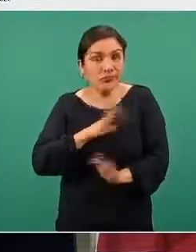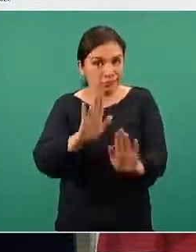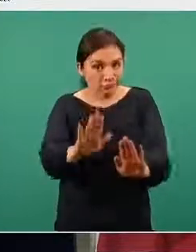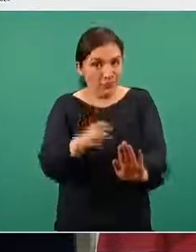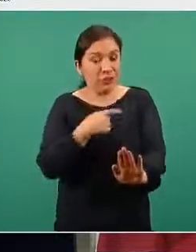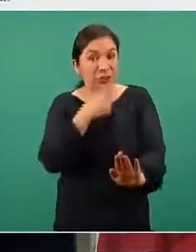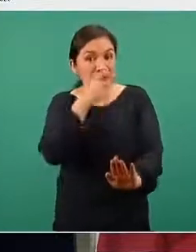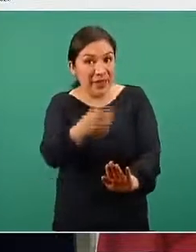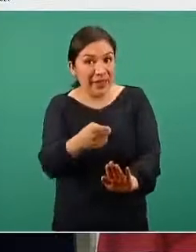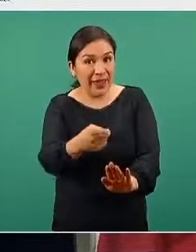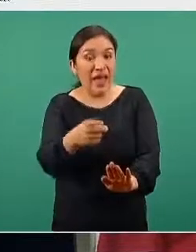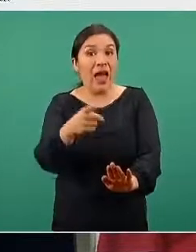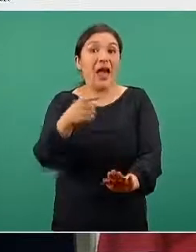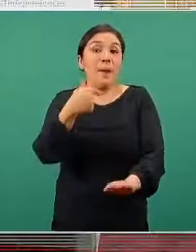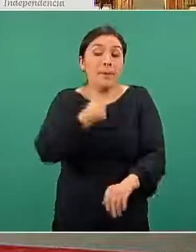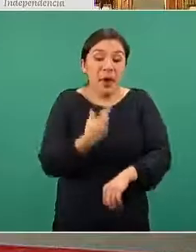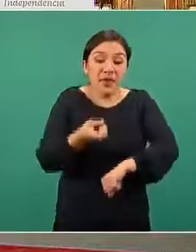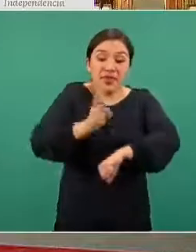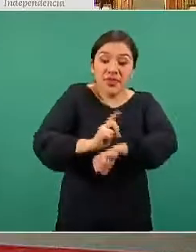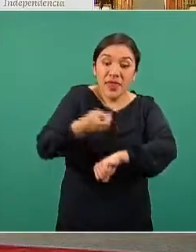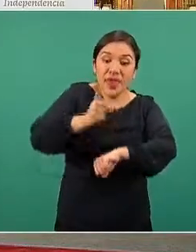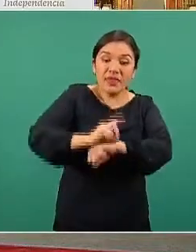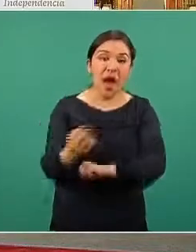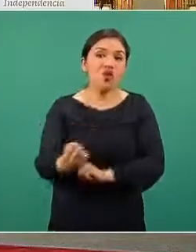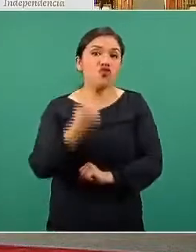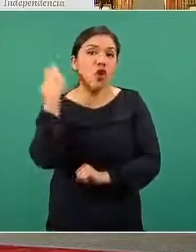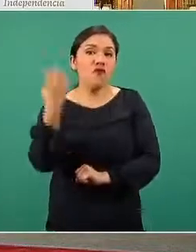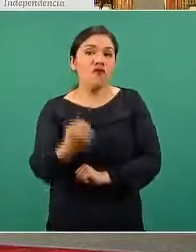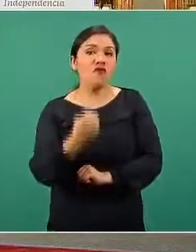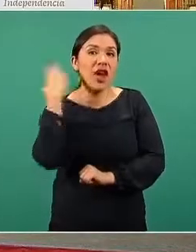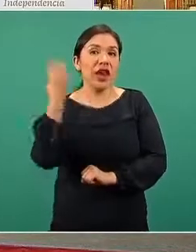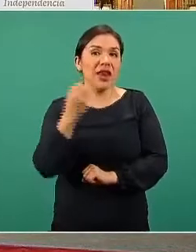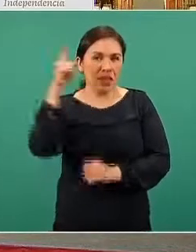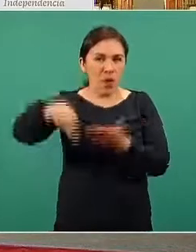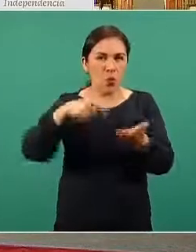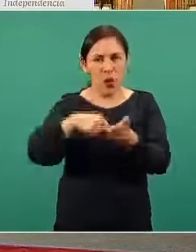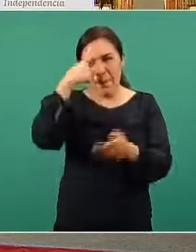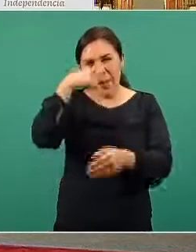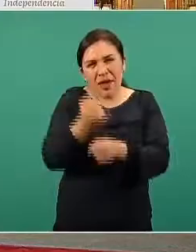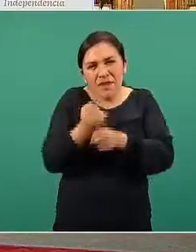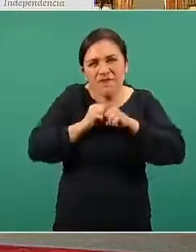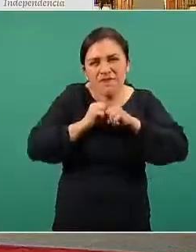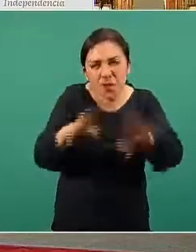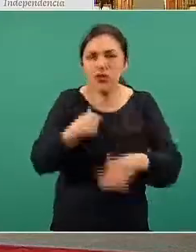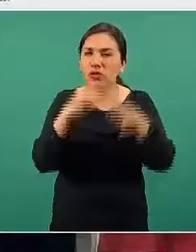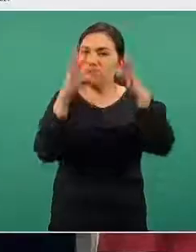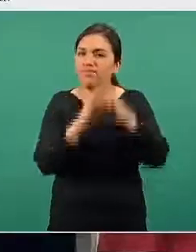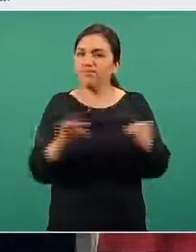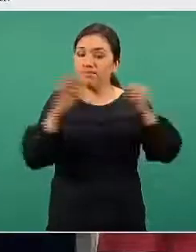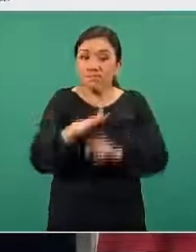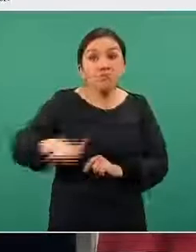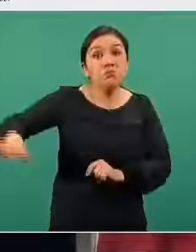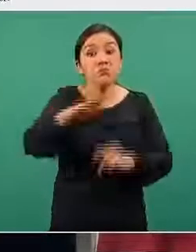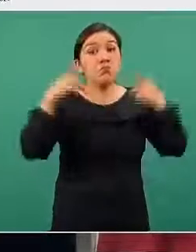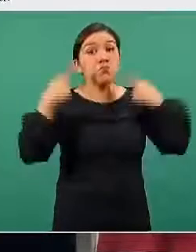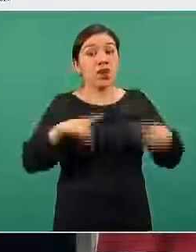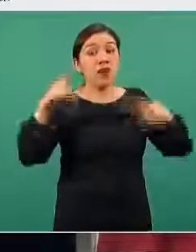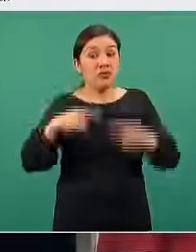en nuestra diaria conferencia informativa decimos, pueblo